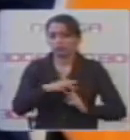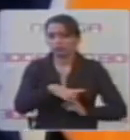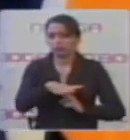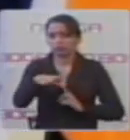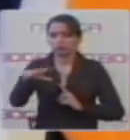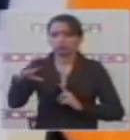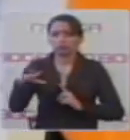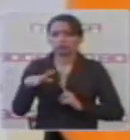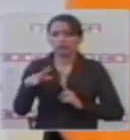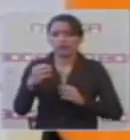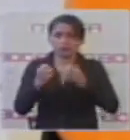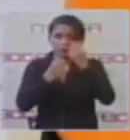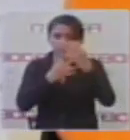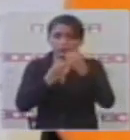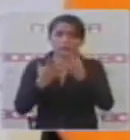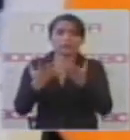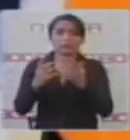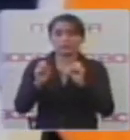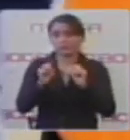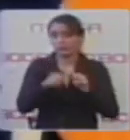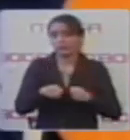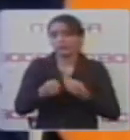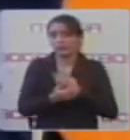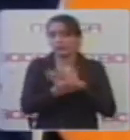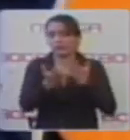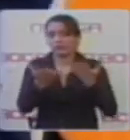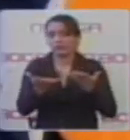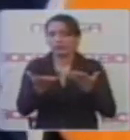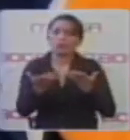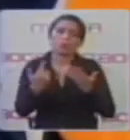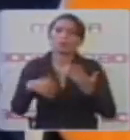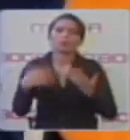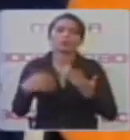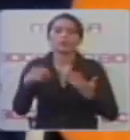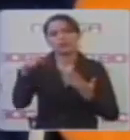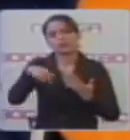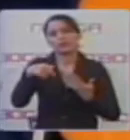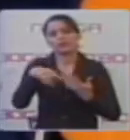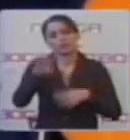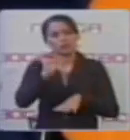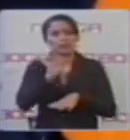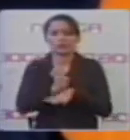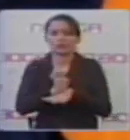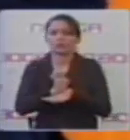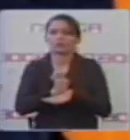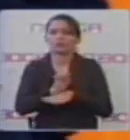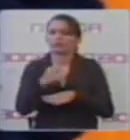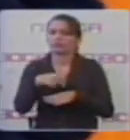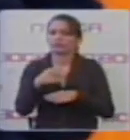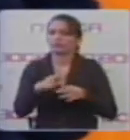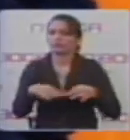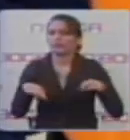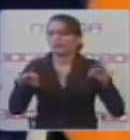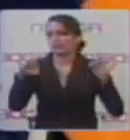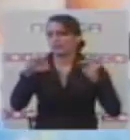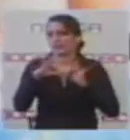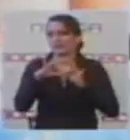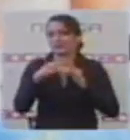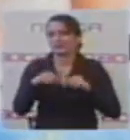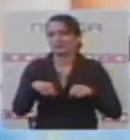mayor confiabilidad del caso. Lo más importante es que aquí en el Ecuador estamos hablando de otras cosas.